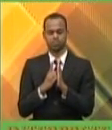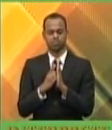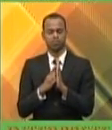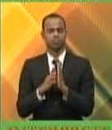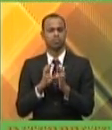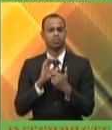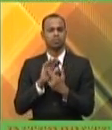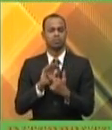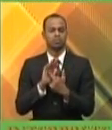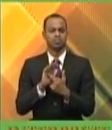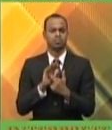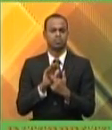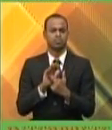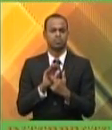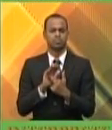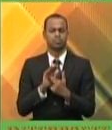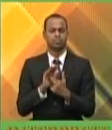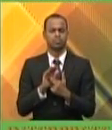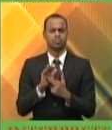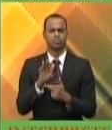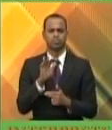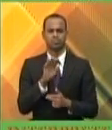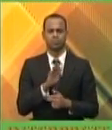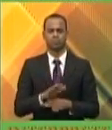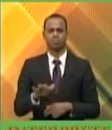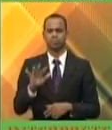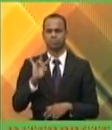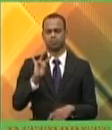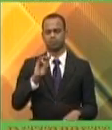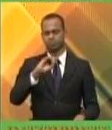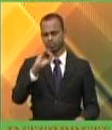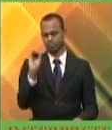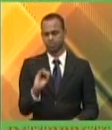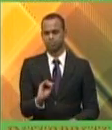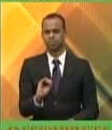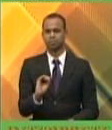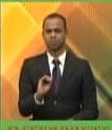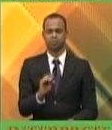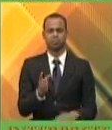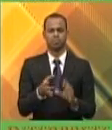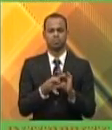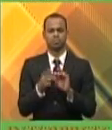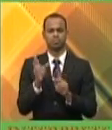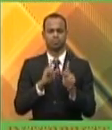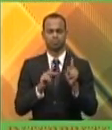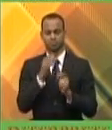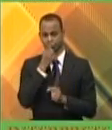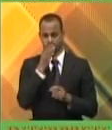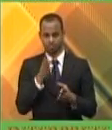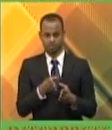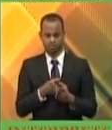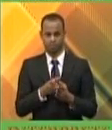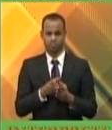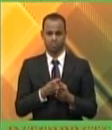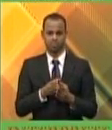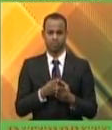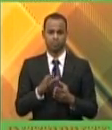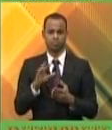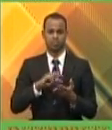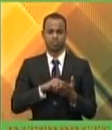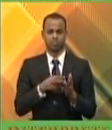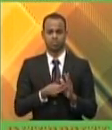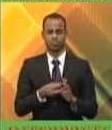representan un mínimo de 7% de la población dominicana es decir